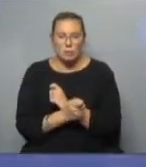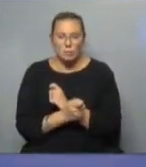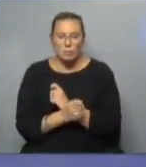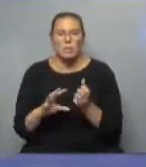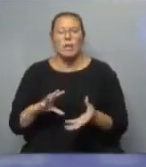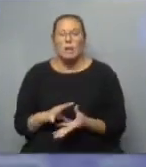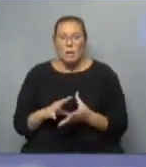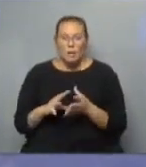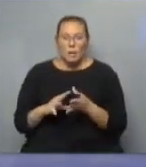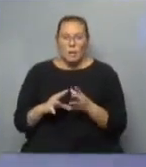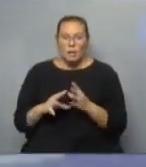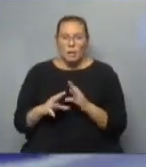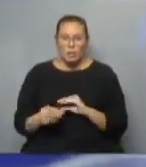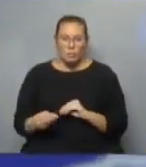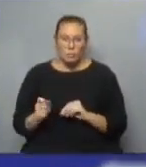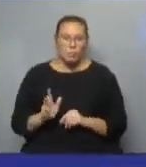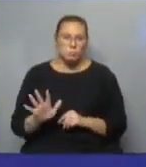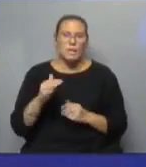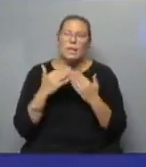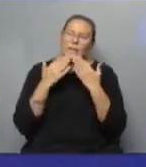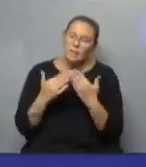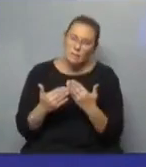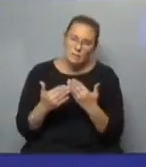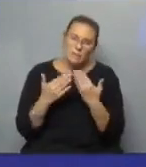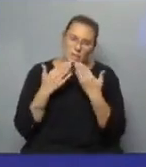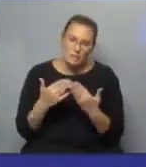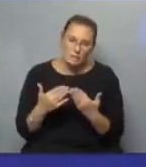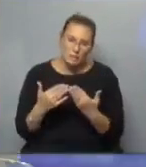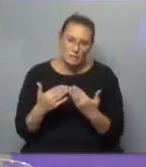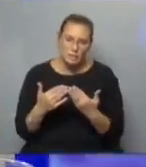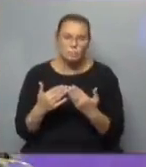las cosas que estaban estereotipadas. Muchas gracias, Elena, por haber estado de acá. Bueno,